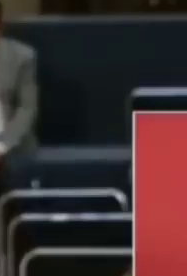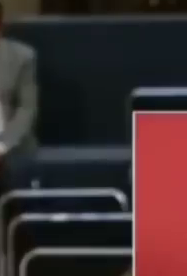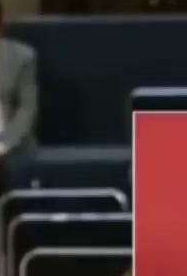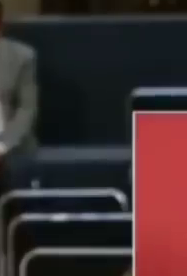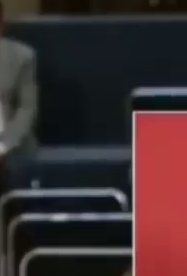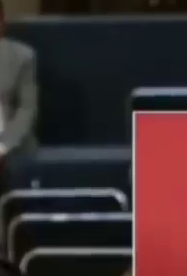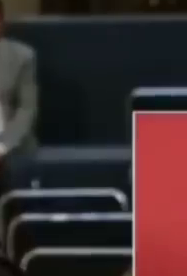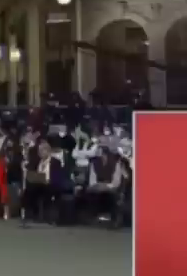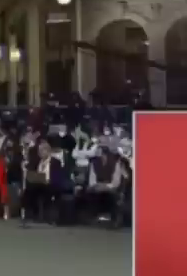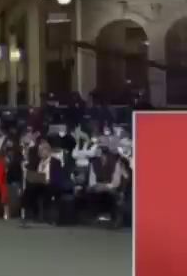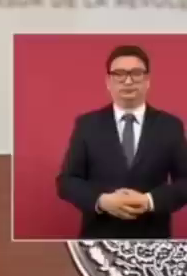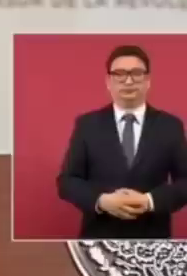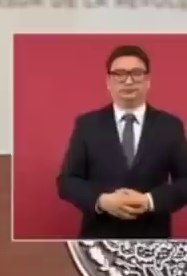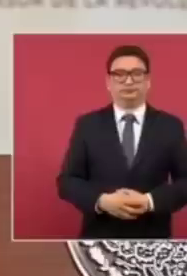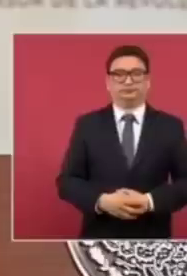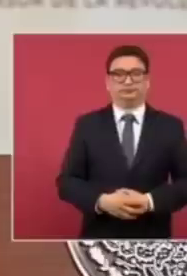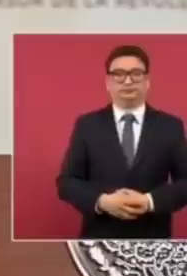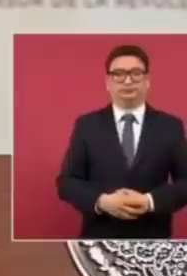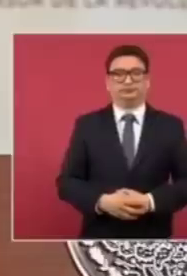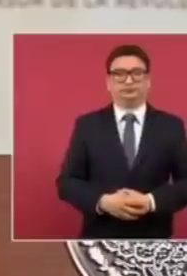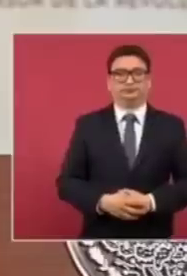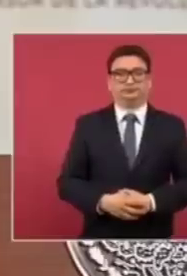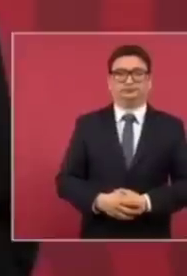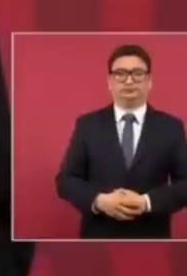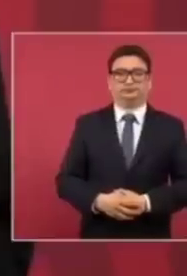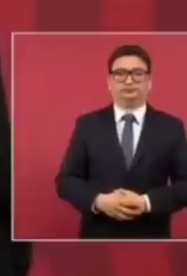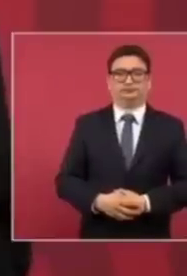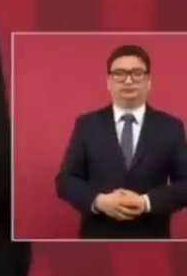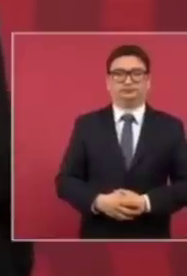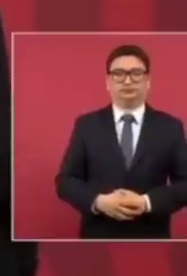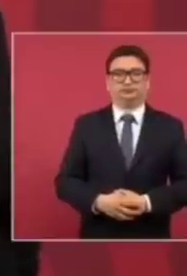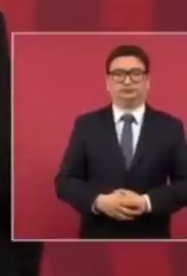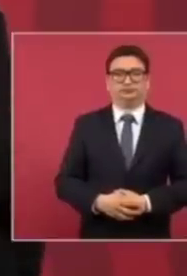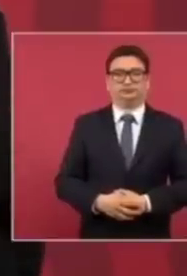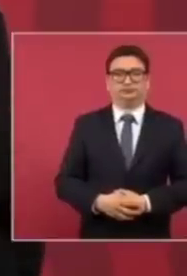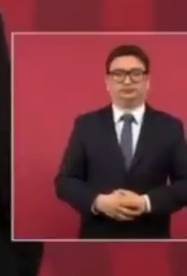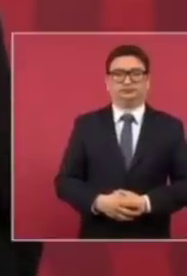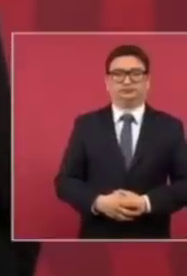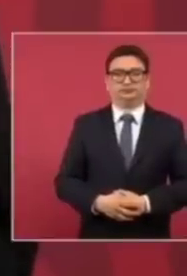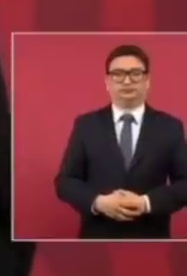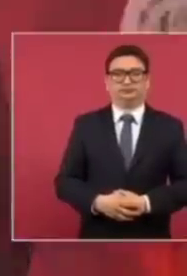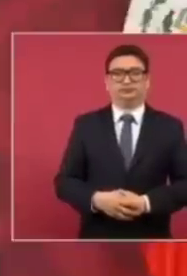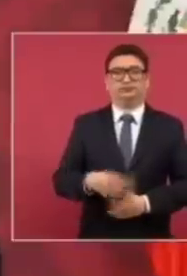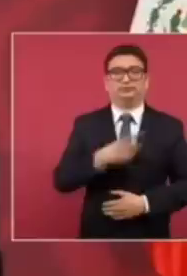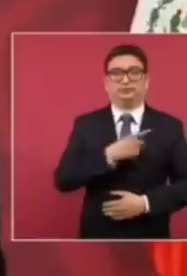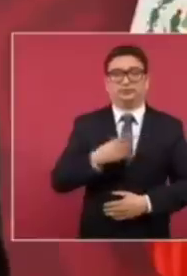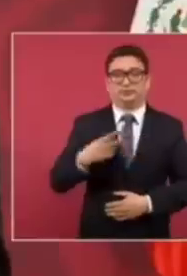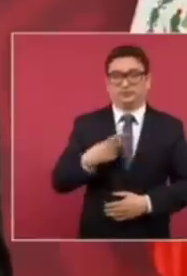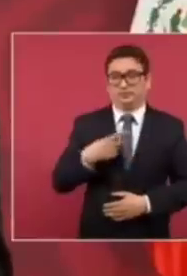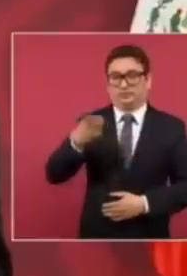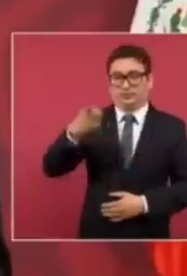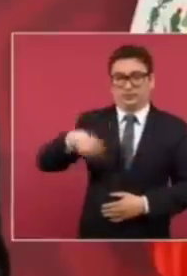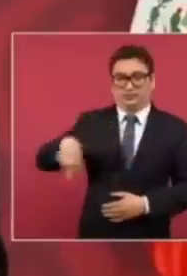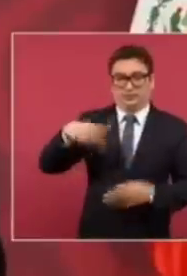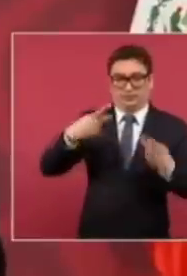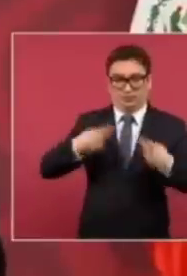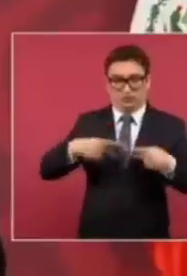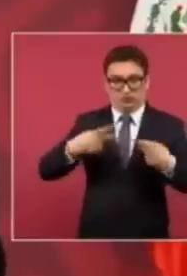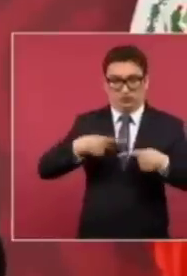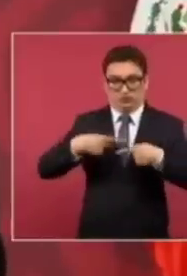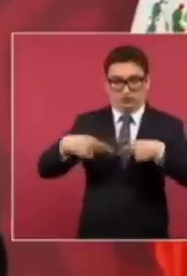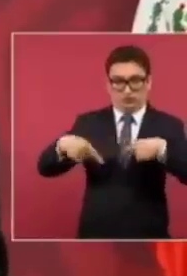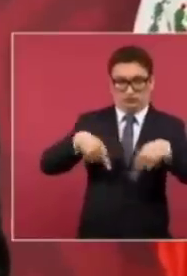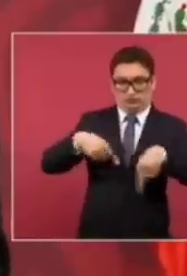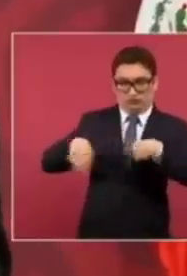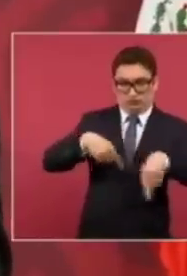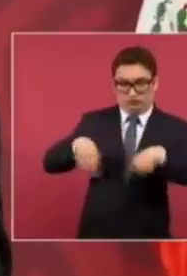de la afición que pone en riesgo a la gallina de los huevos de oro Si les gusta el vídeo les invito que se suscriban al Canal y también les agradezco